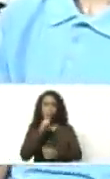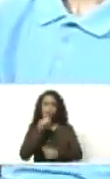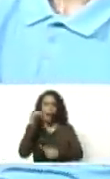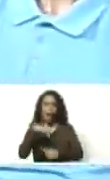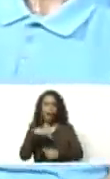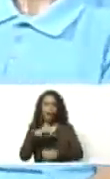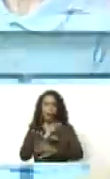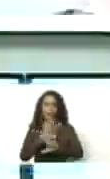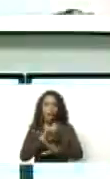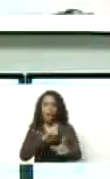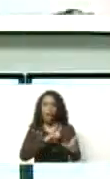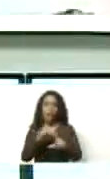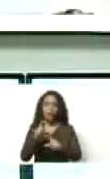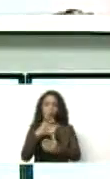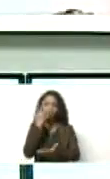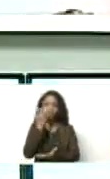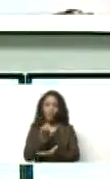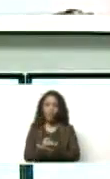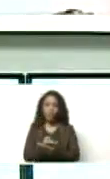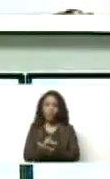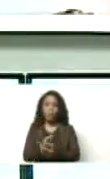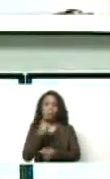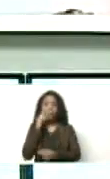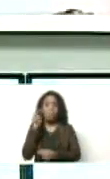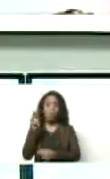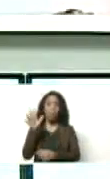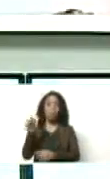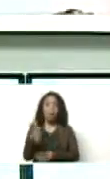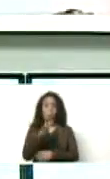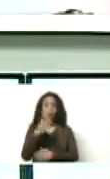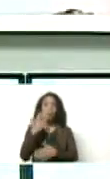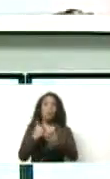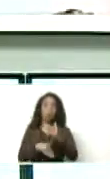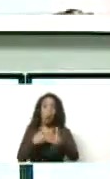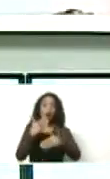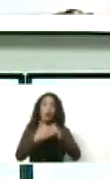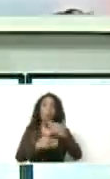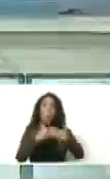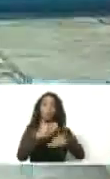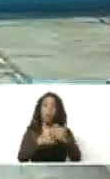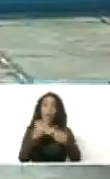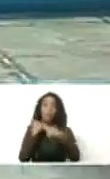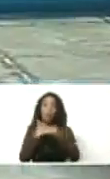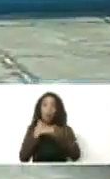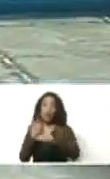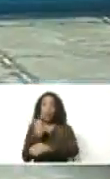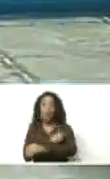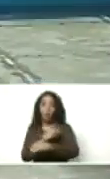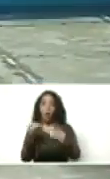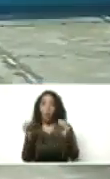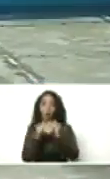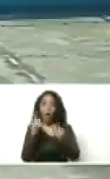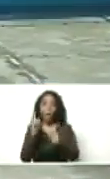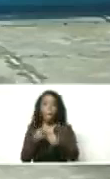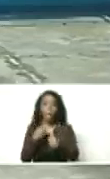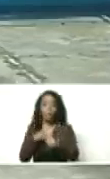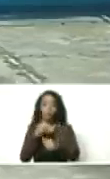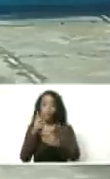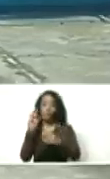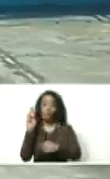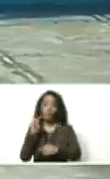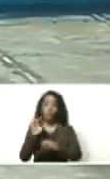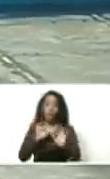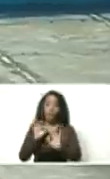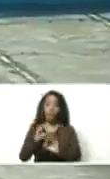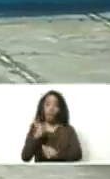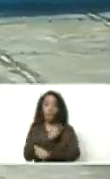bajaron la aplicación? Mira, más o menos, vamos avanzando, estamos como con la vacuna. Al principio no se vacunaba a nadie,